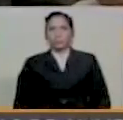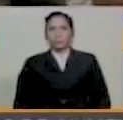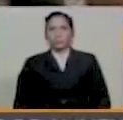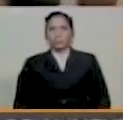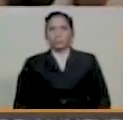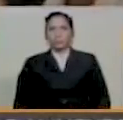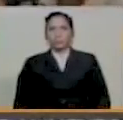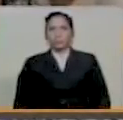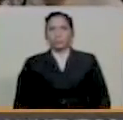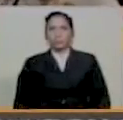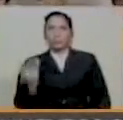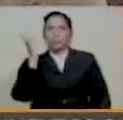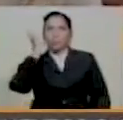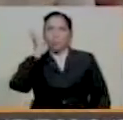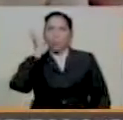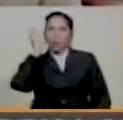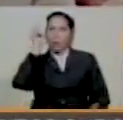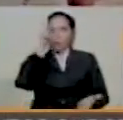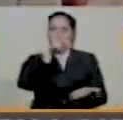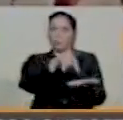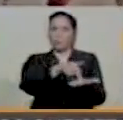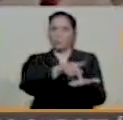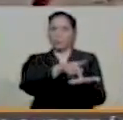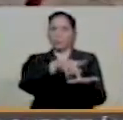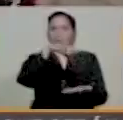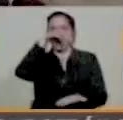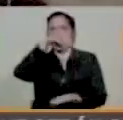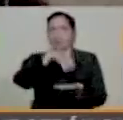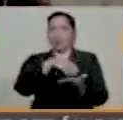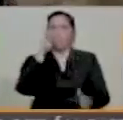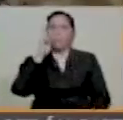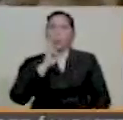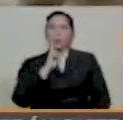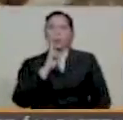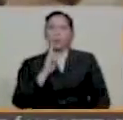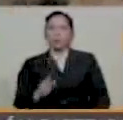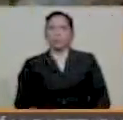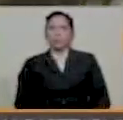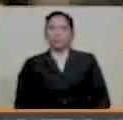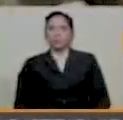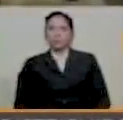Claudia Maritza Solís Estaba, del estado Bolívar.